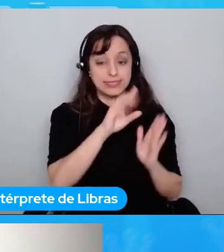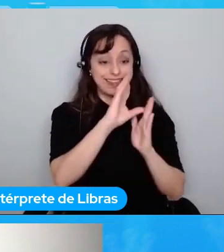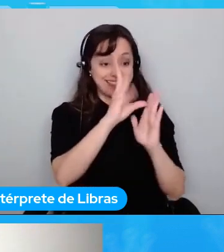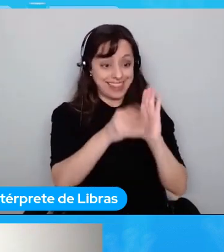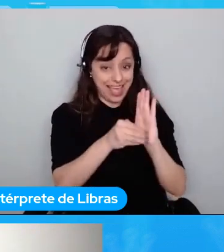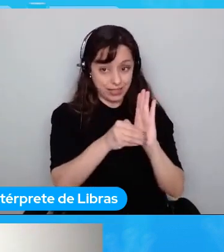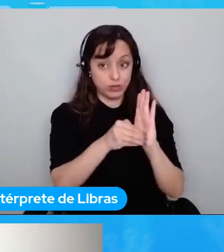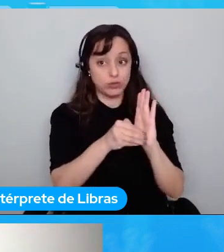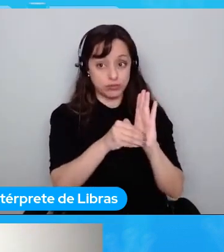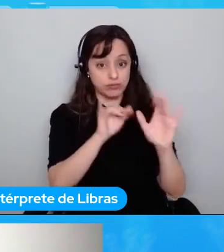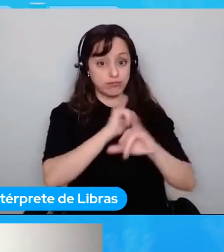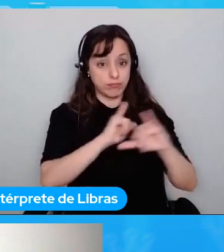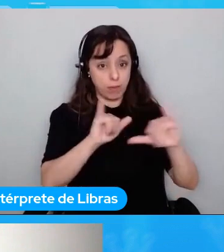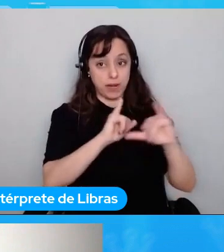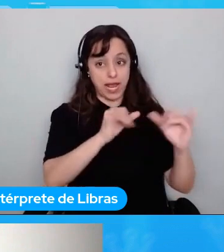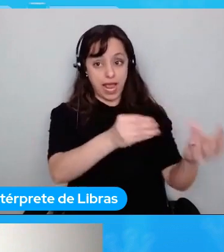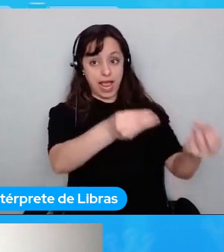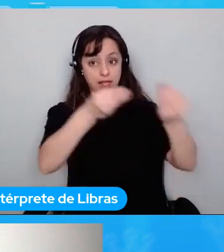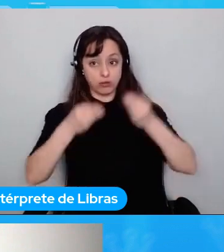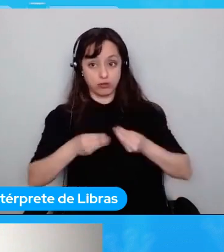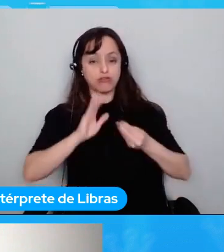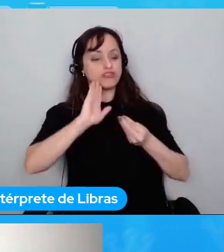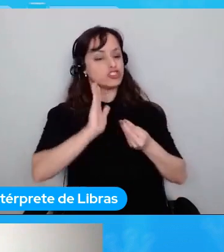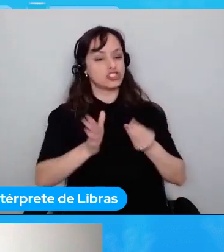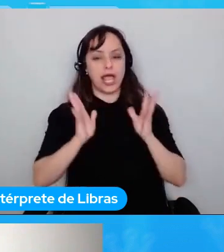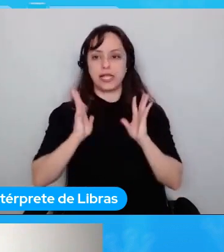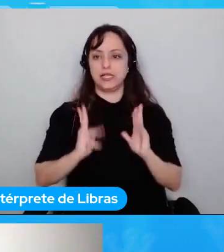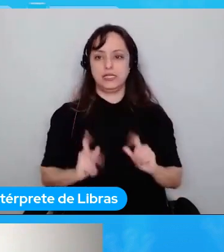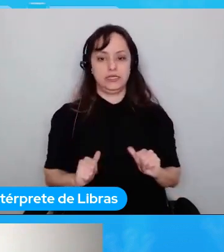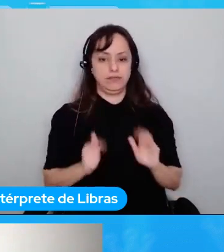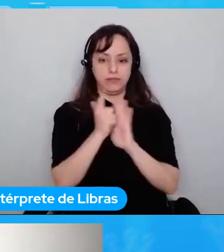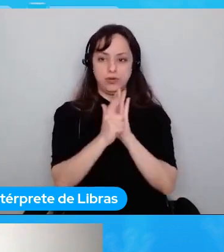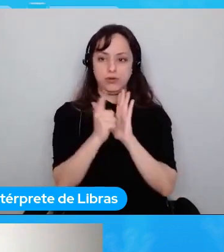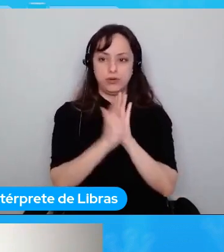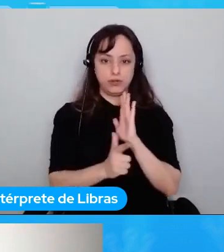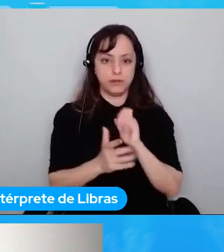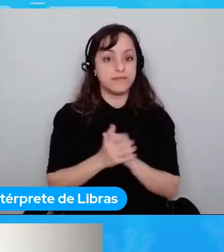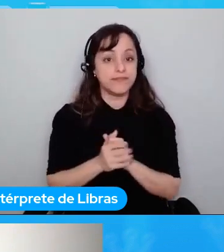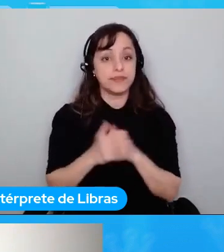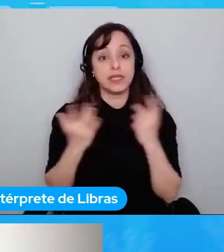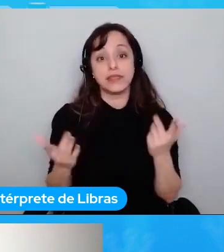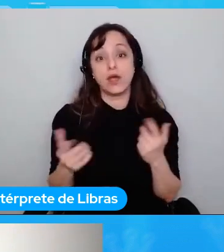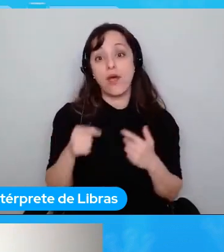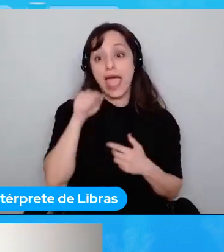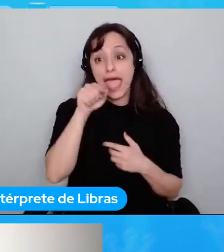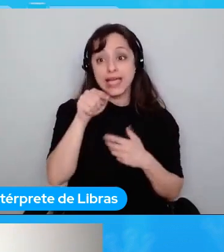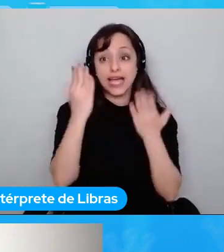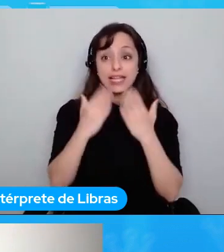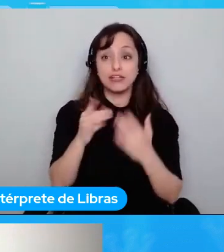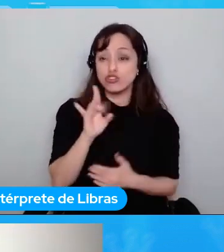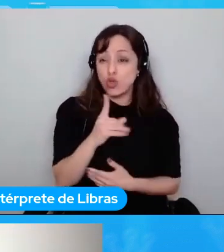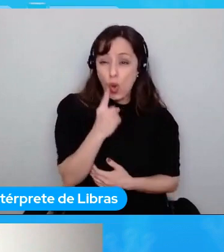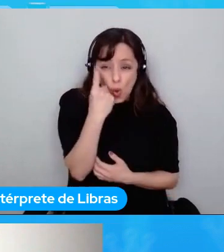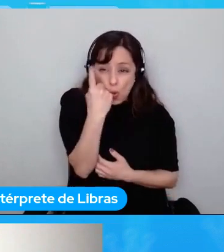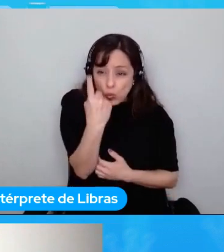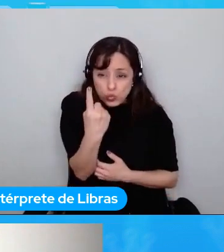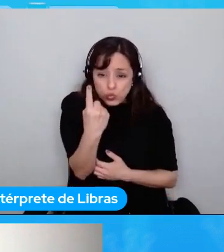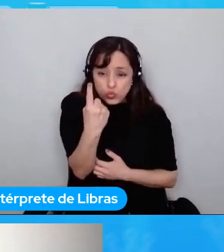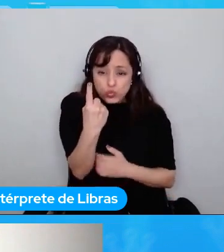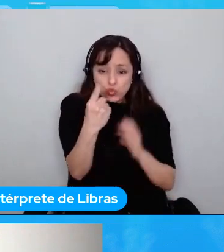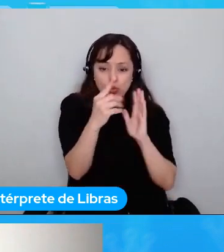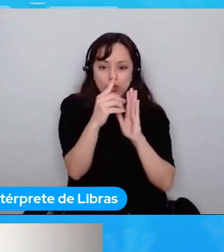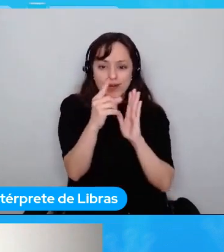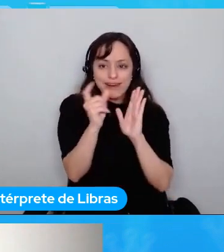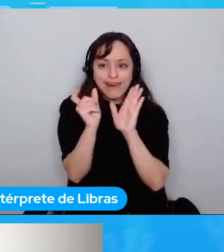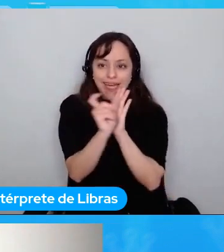posible. Tanto así que solamente me encontré en este análisis un dato inválido, uno. Entonces, ese